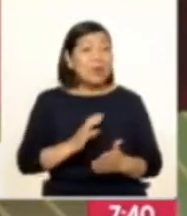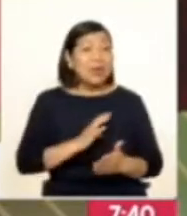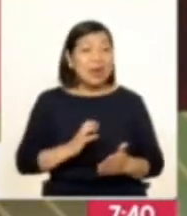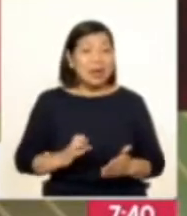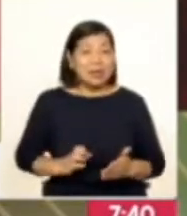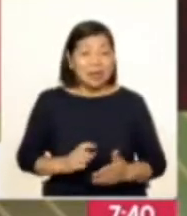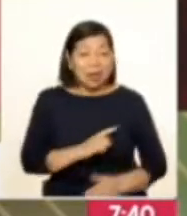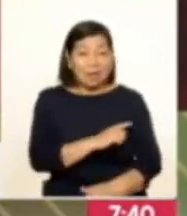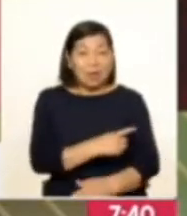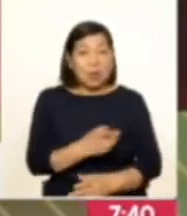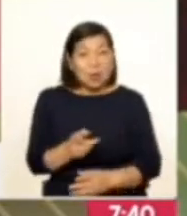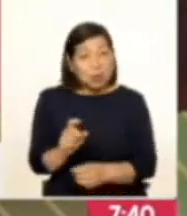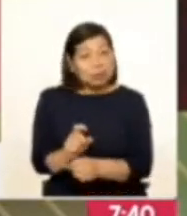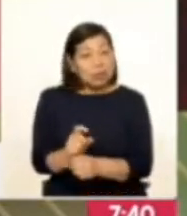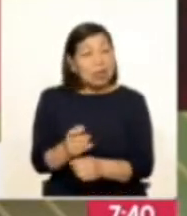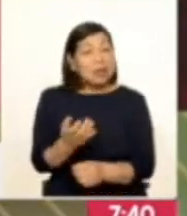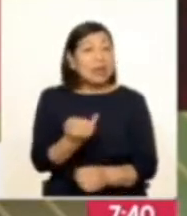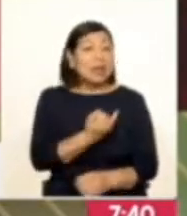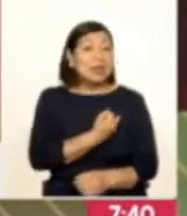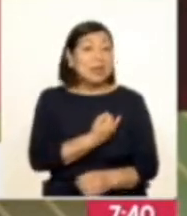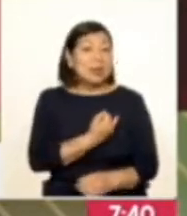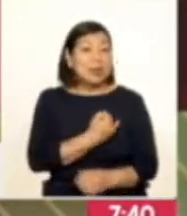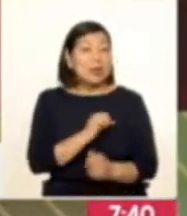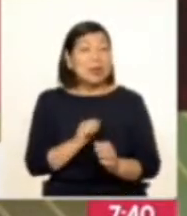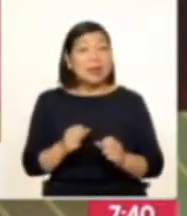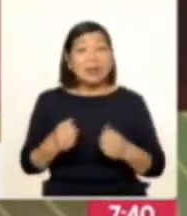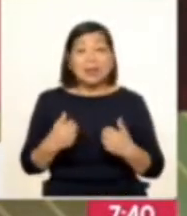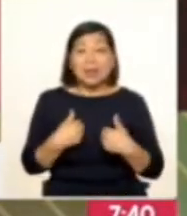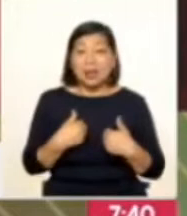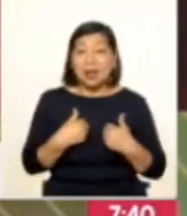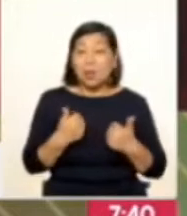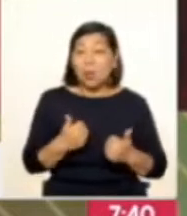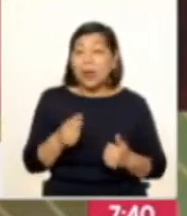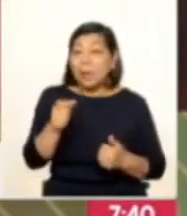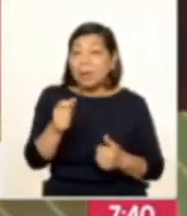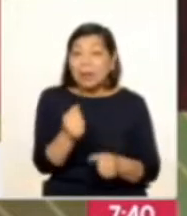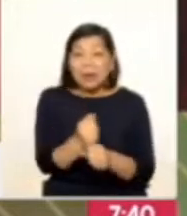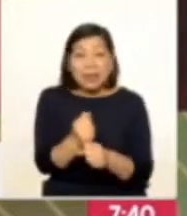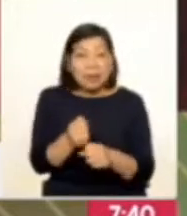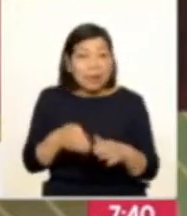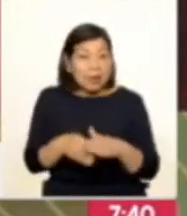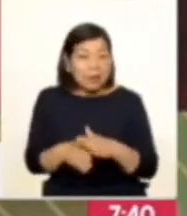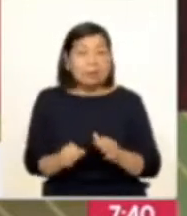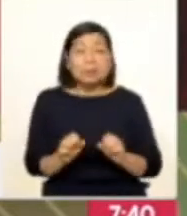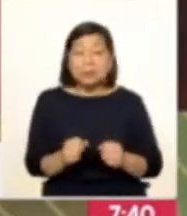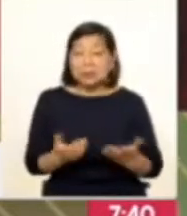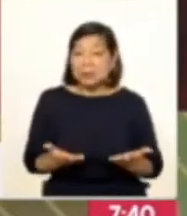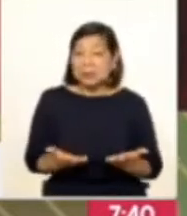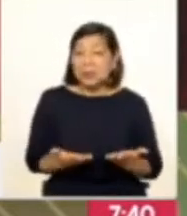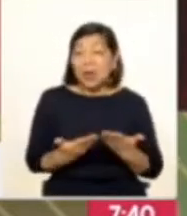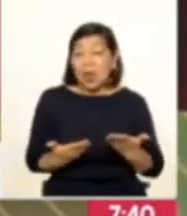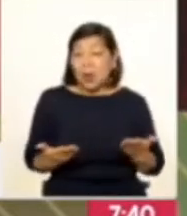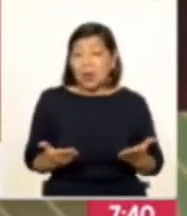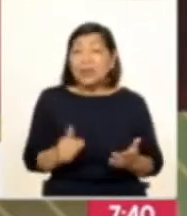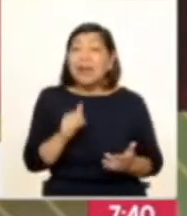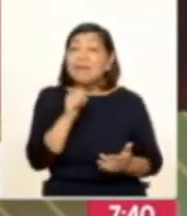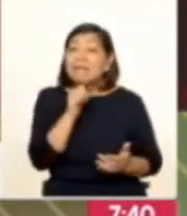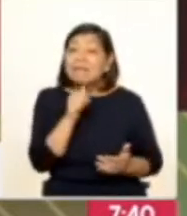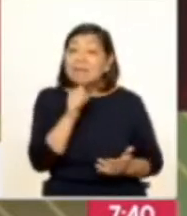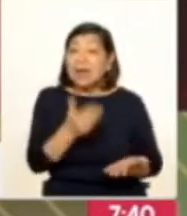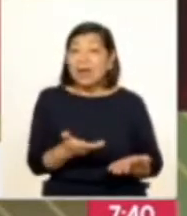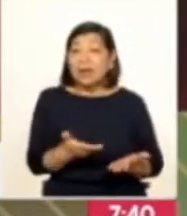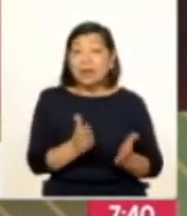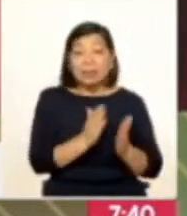sino al fortalecimiento de sus capacidades institucionales es tener buenos funcionarios públicos no es decir una de las cosas que hace falta